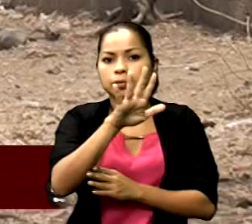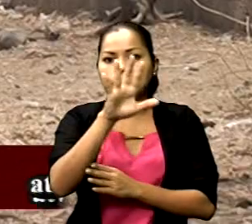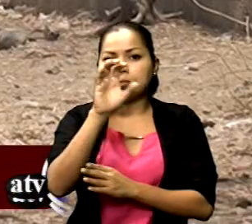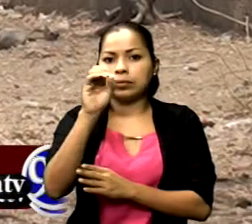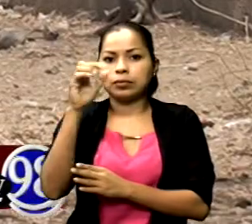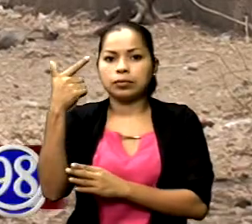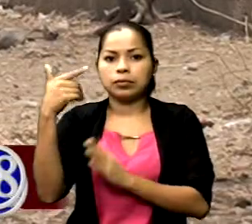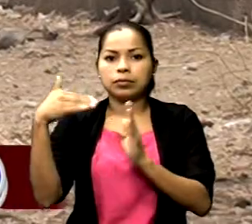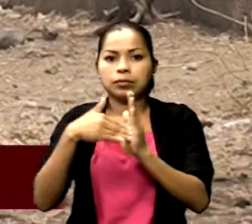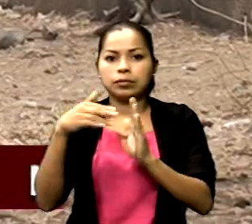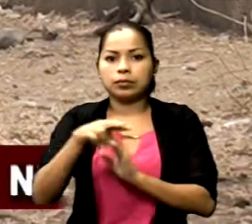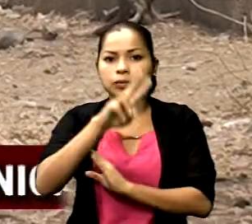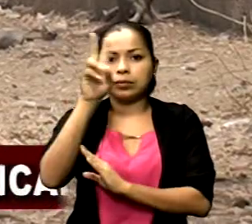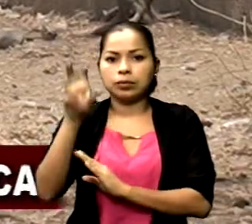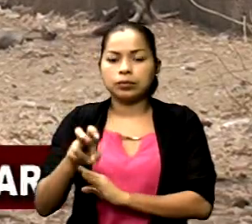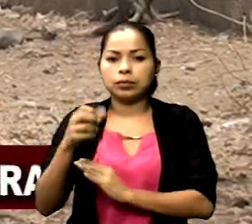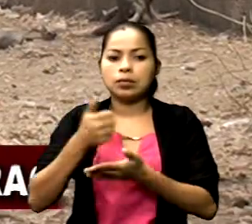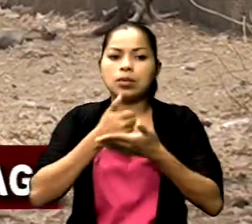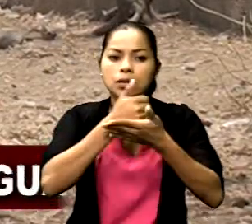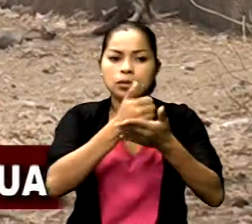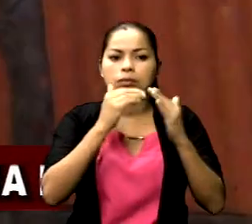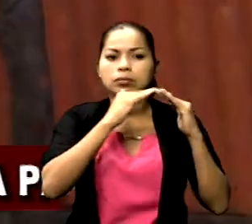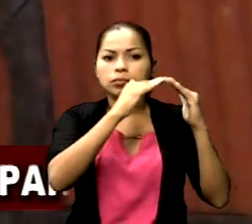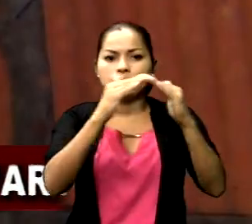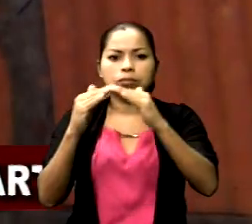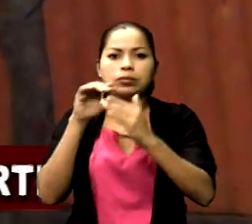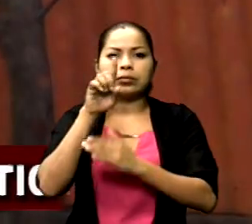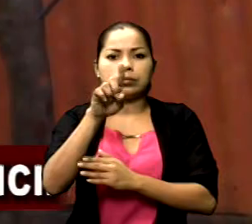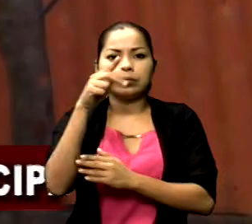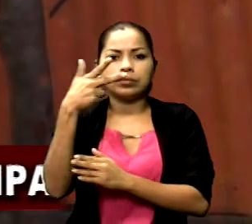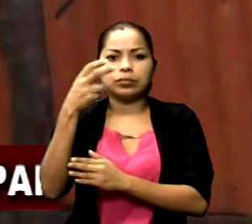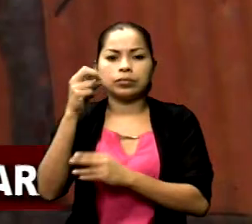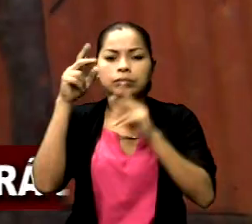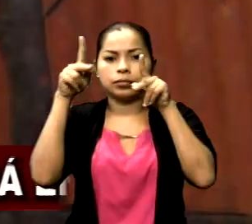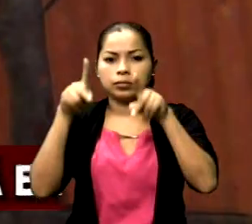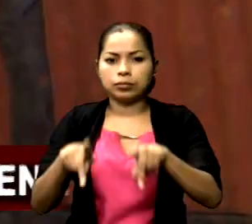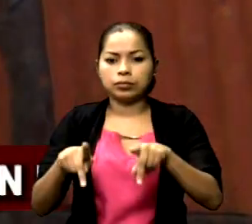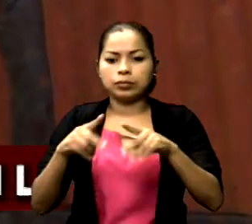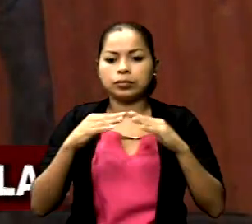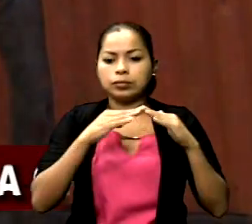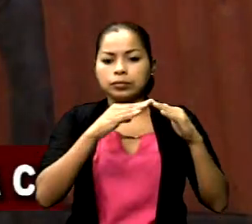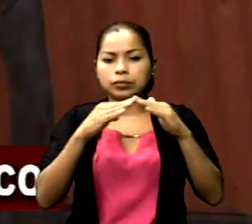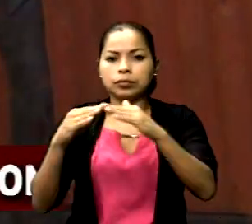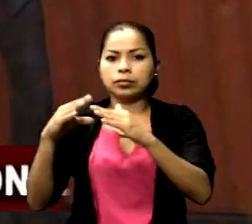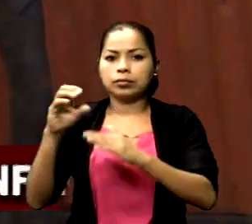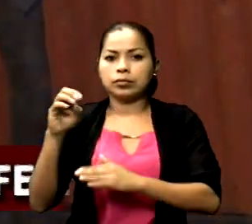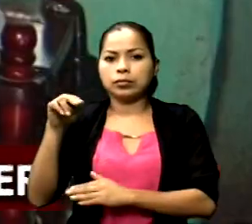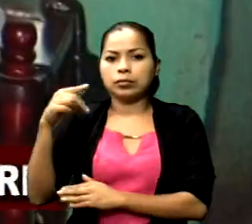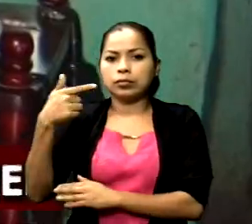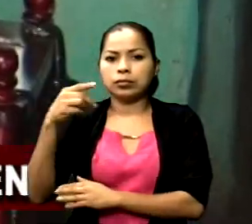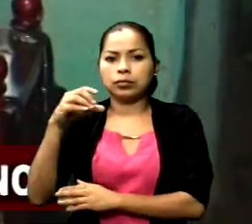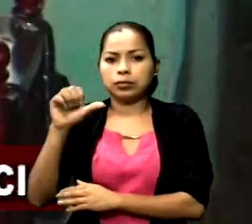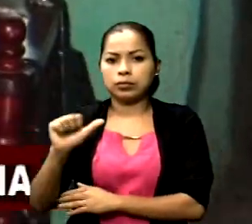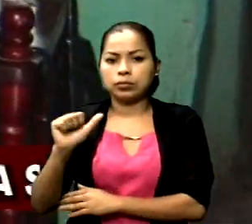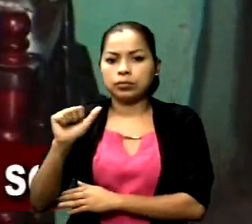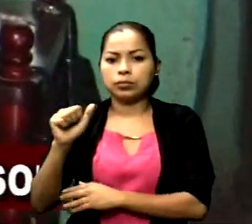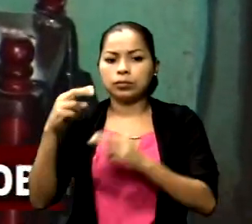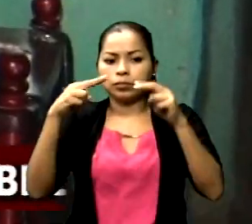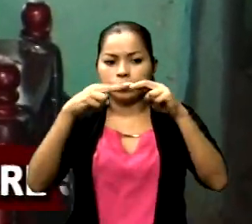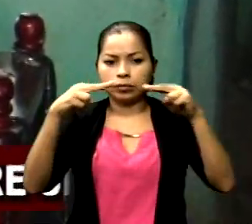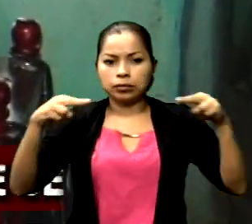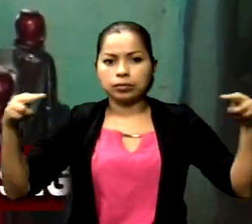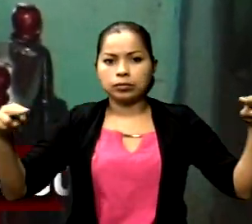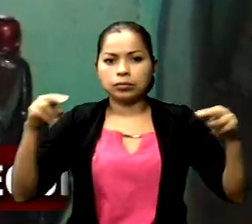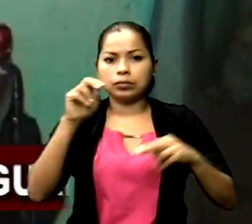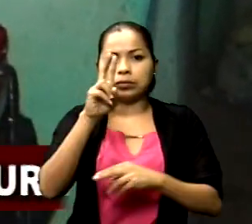2.507.000 córdobas para beneficiar a 180 habitantes del sector La Conga, con la construcción